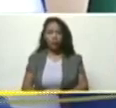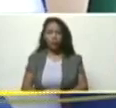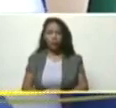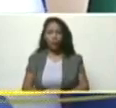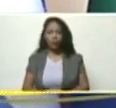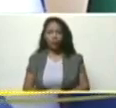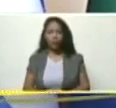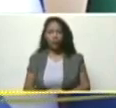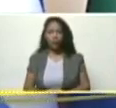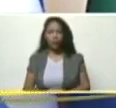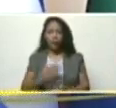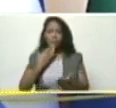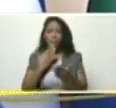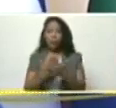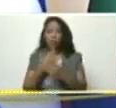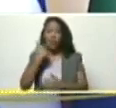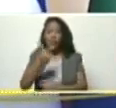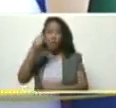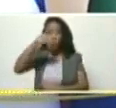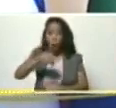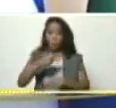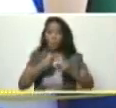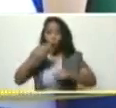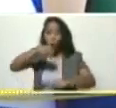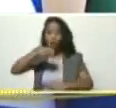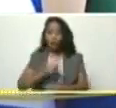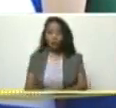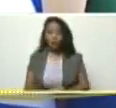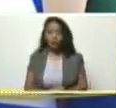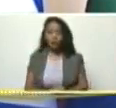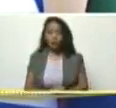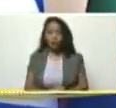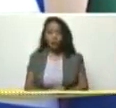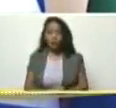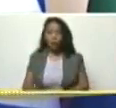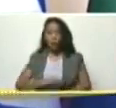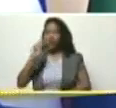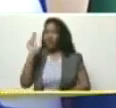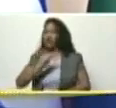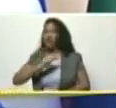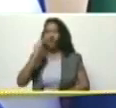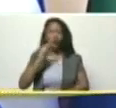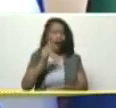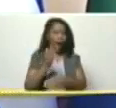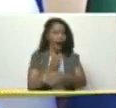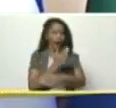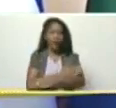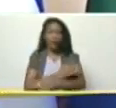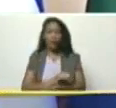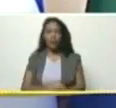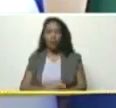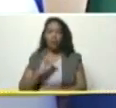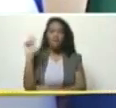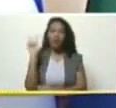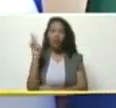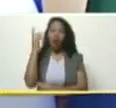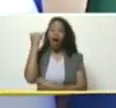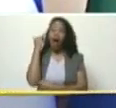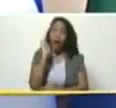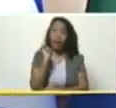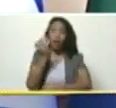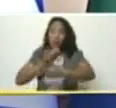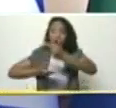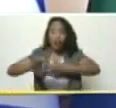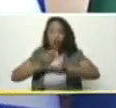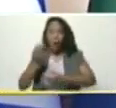Ha permitido decir que hoy por hoy, como nunca antes, Venezuela tiene las